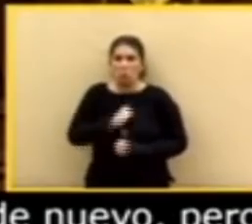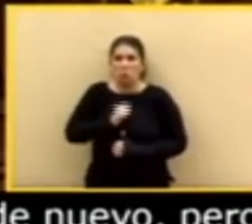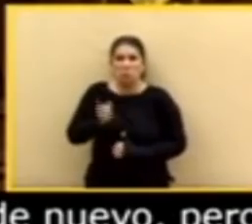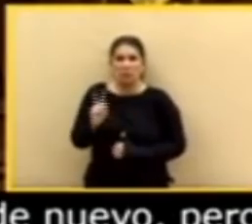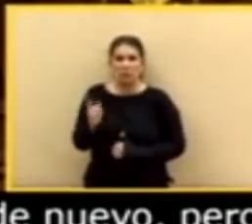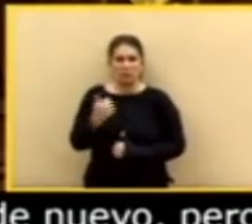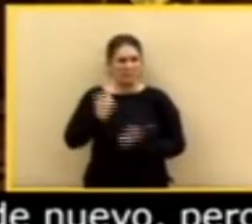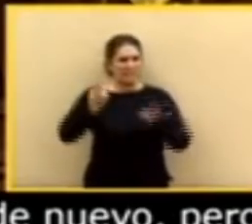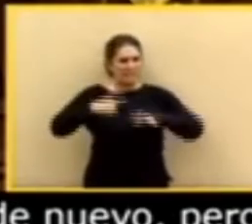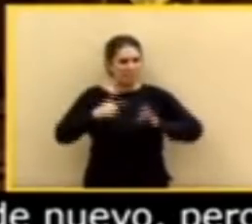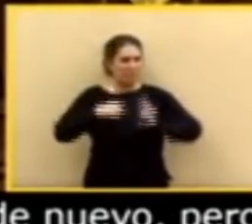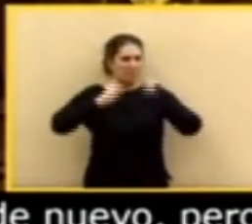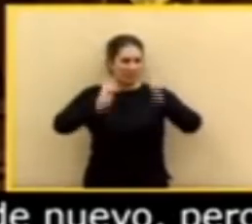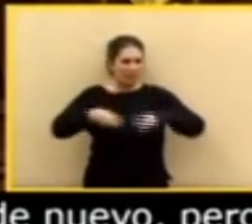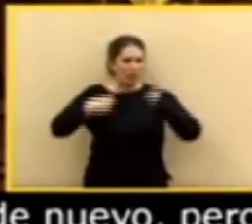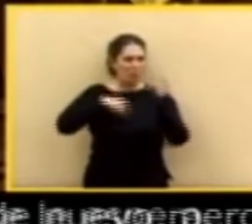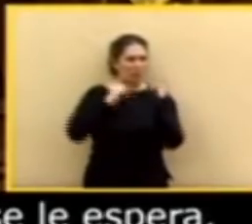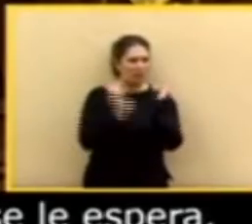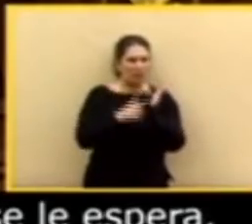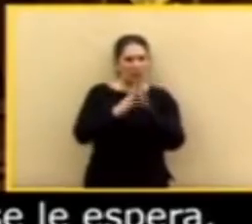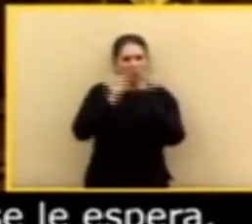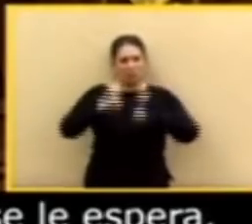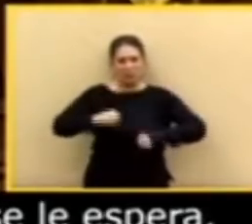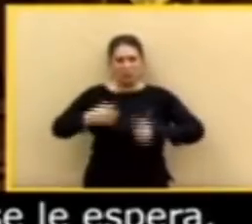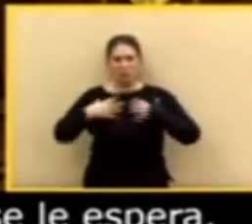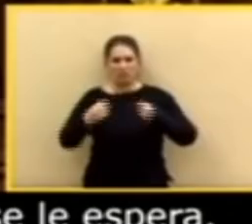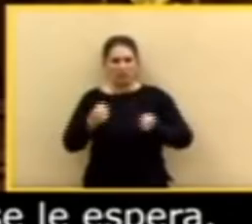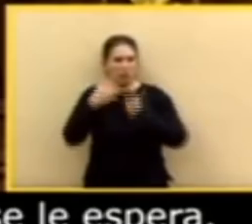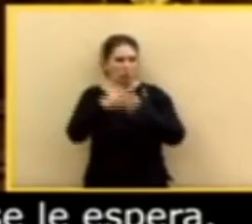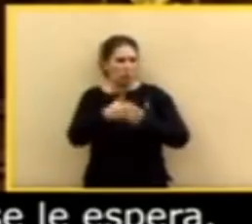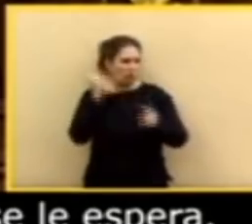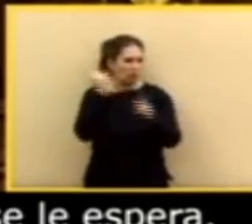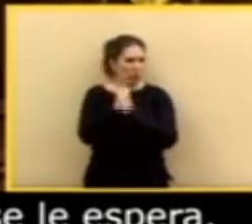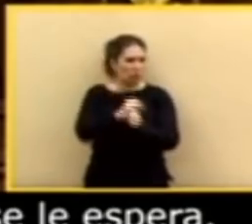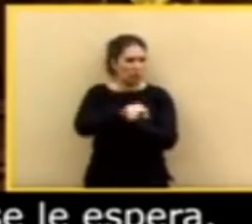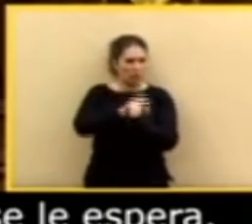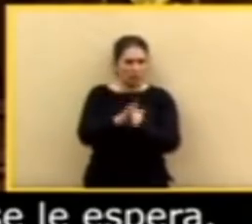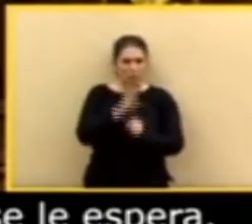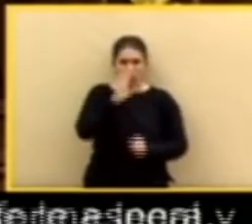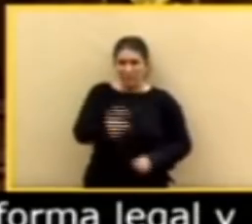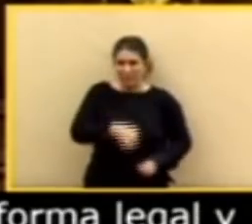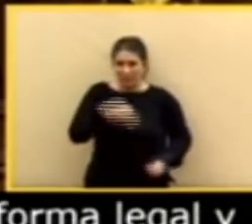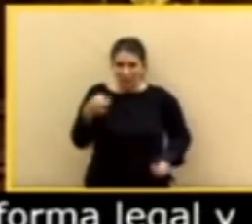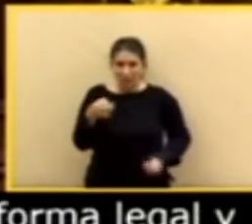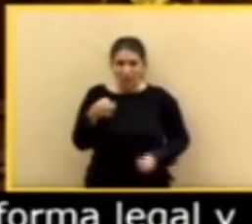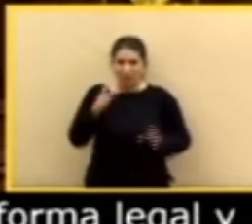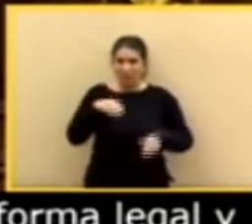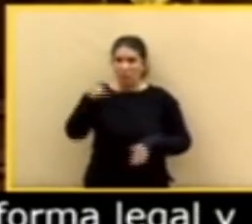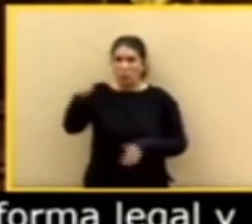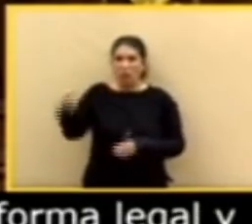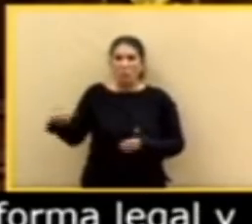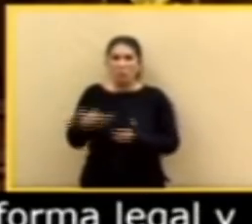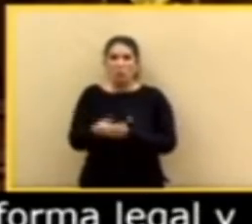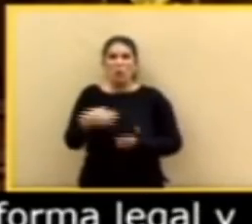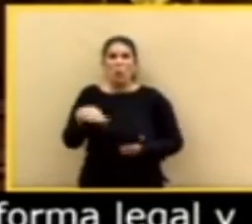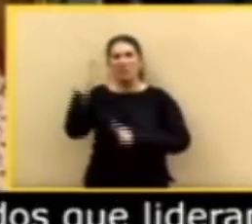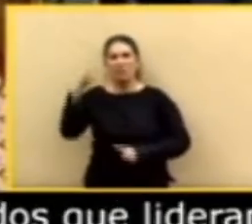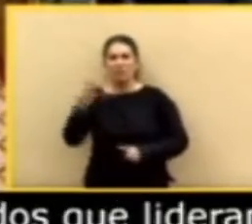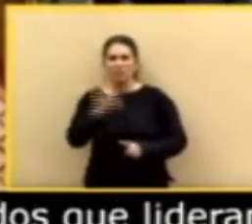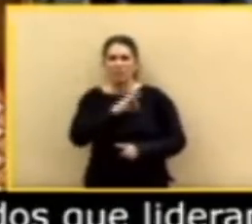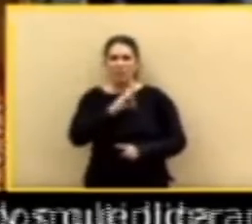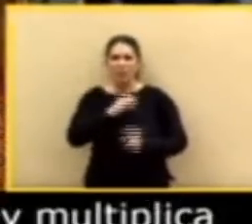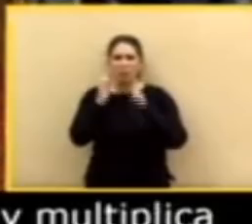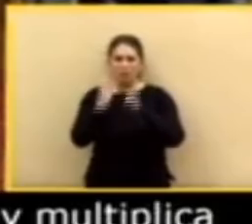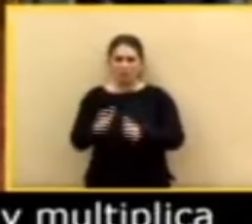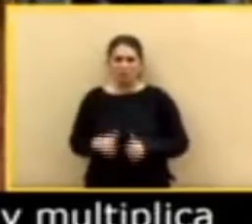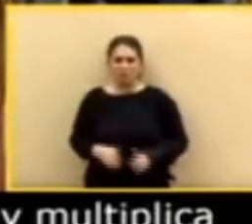pero Mario, vamos a ver, el plebiscito en buena medida se ha montado porque Génova tardó mucho en contestar y nadie sabía lo que iba a pasar.